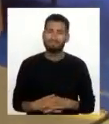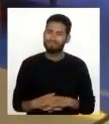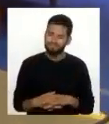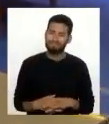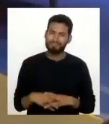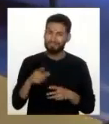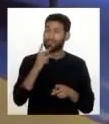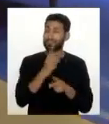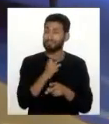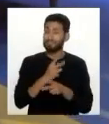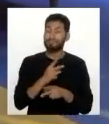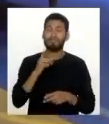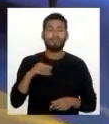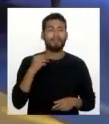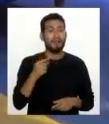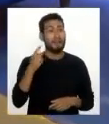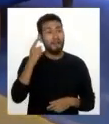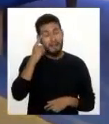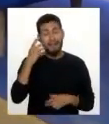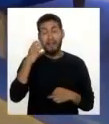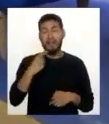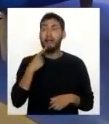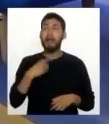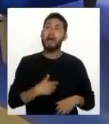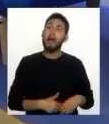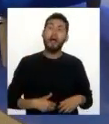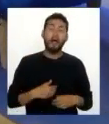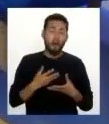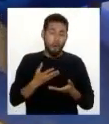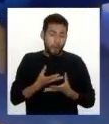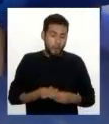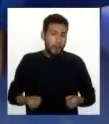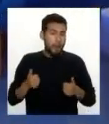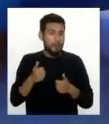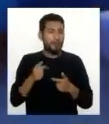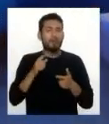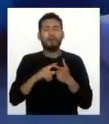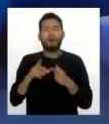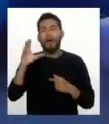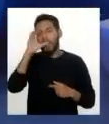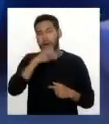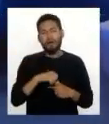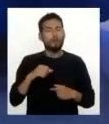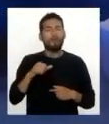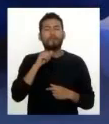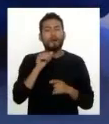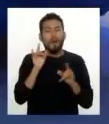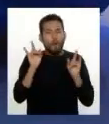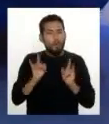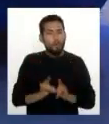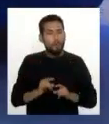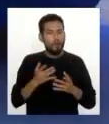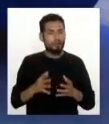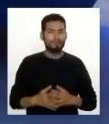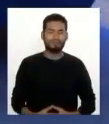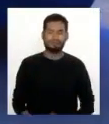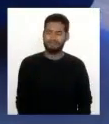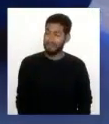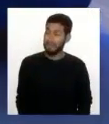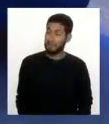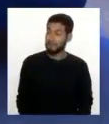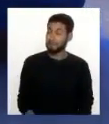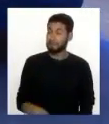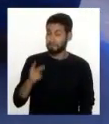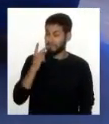pueden, por un tema de mejorar digestión, pueden estar impidiendo que se aproveche este nutriente. Y fíjate, Fátima,